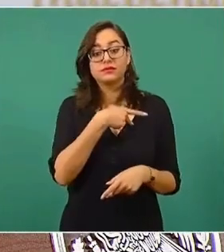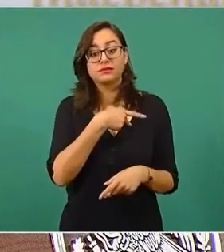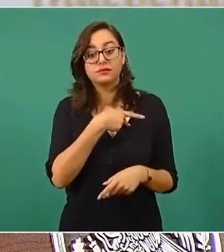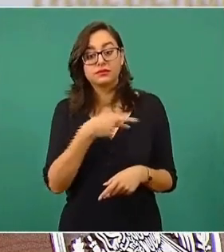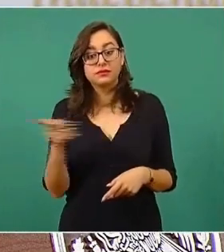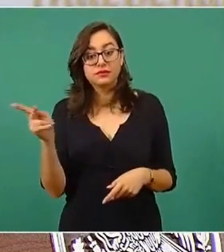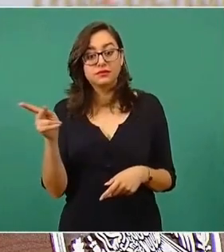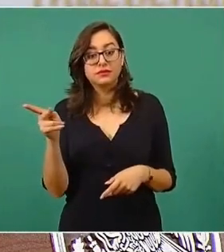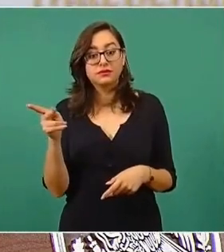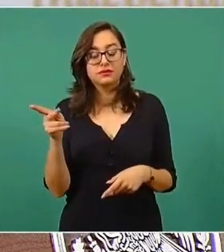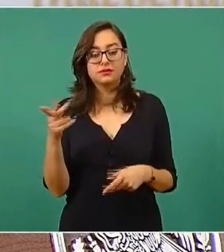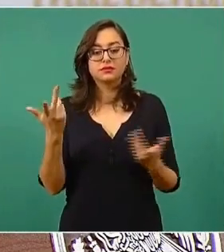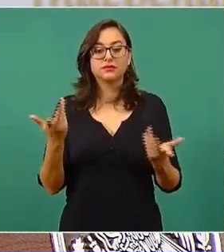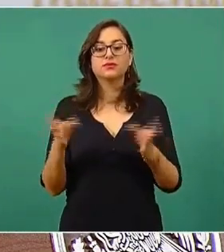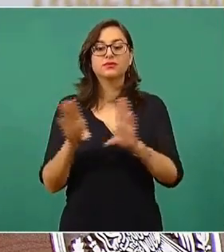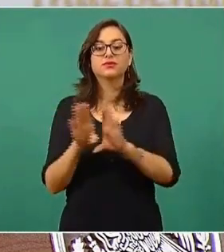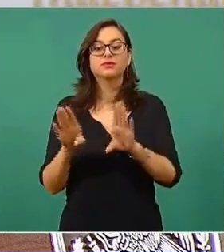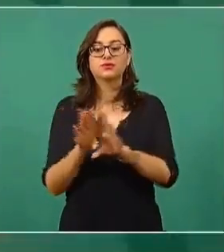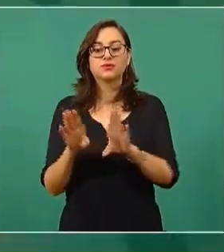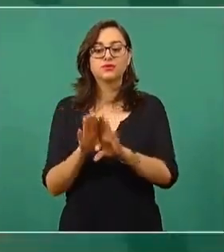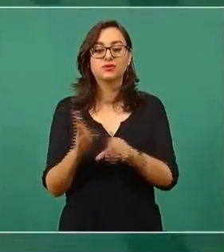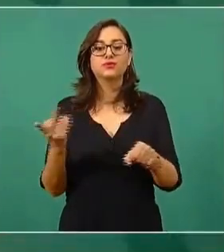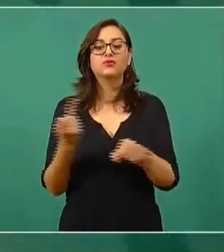eso que estamos hablando de la tala,